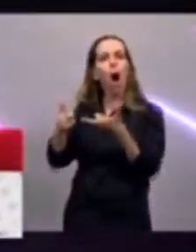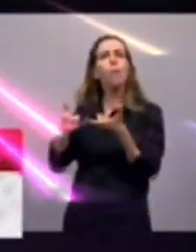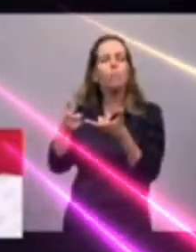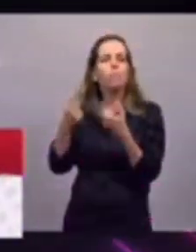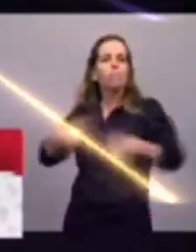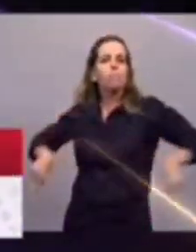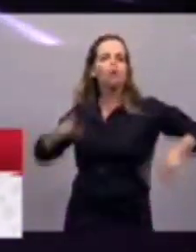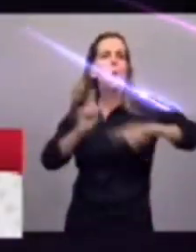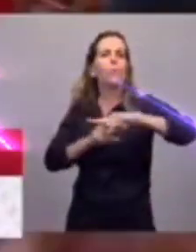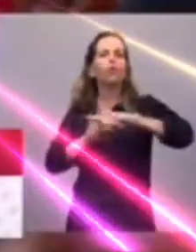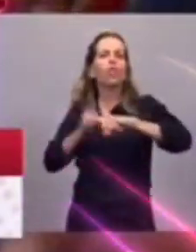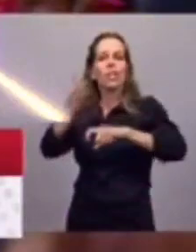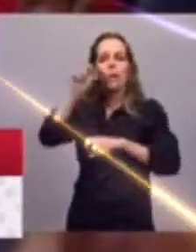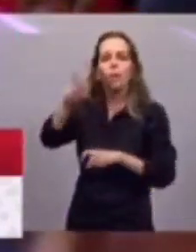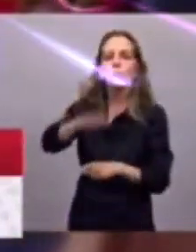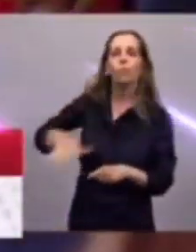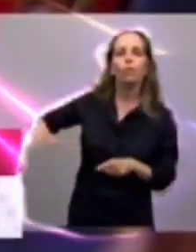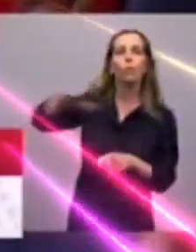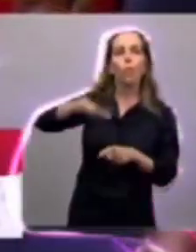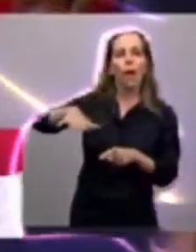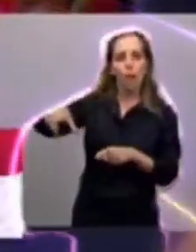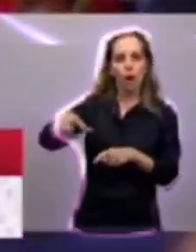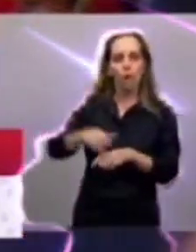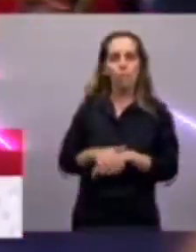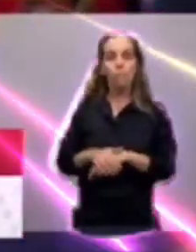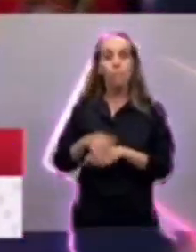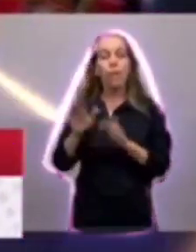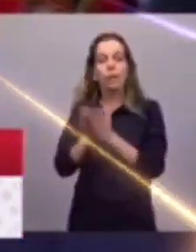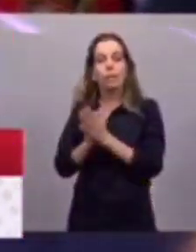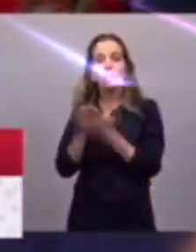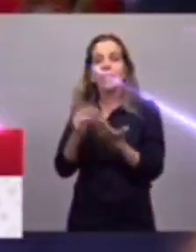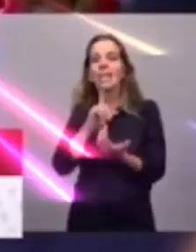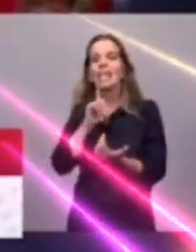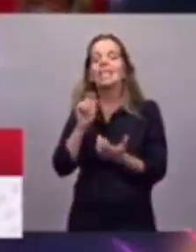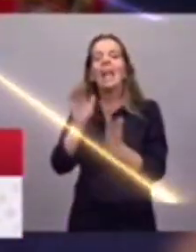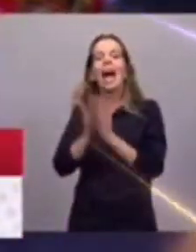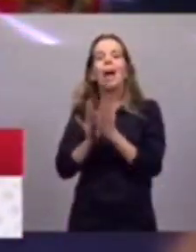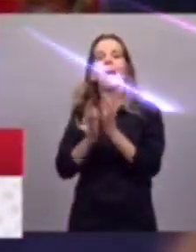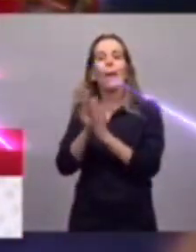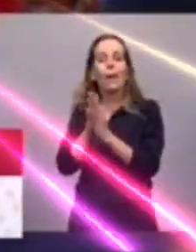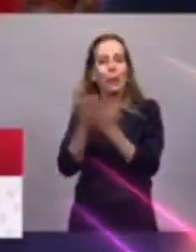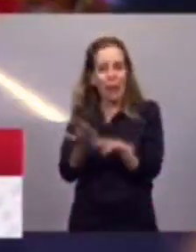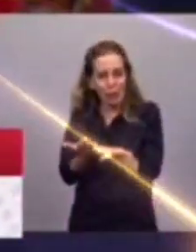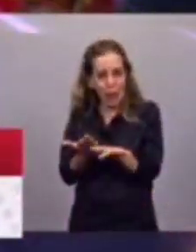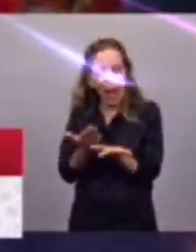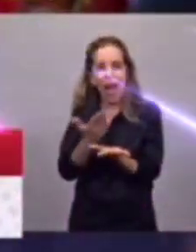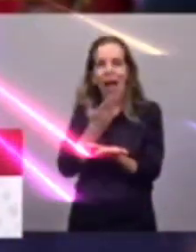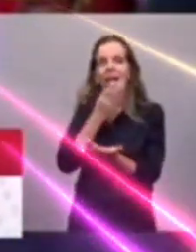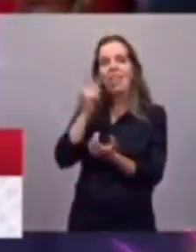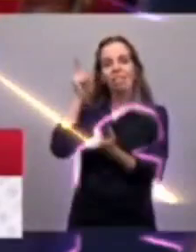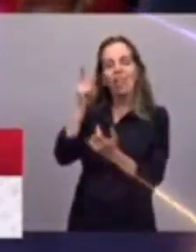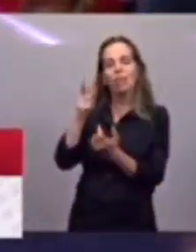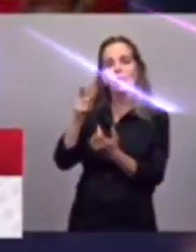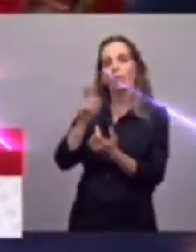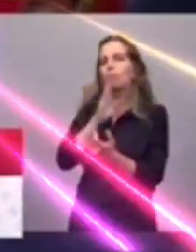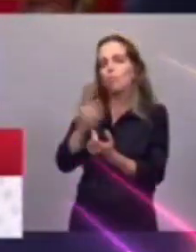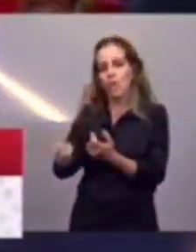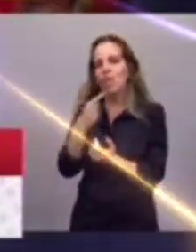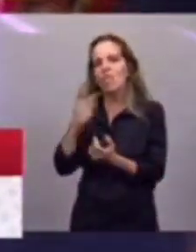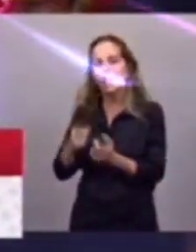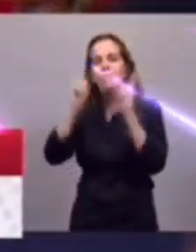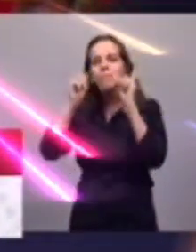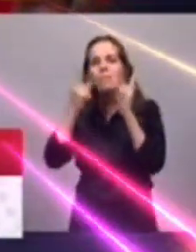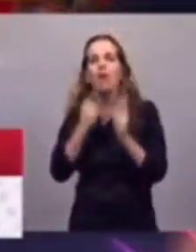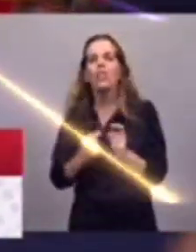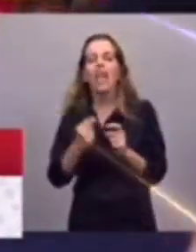su reinado. Y dice el Tanaj, la Biblia, el día que asumió el rey